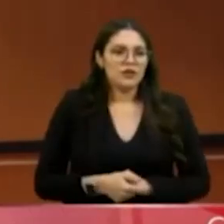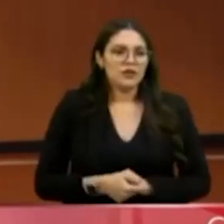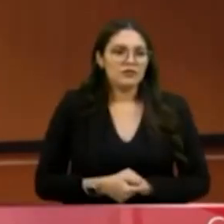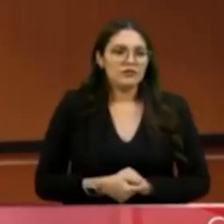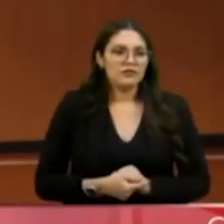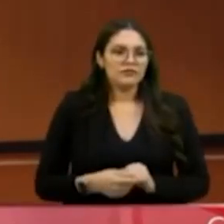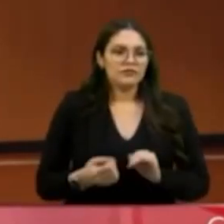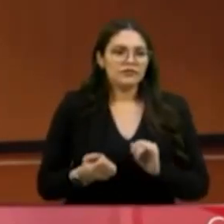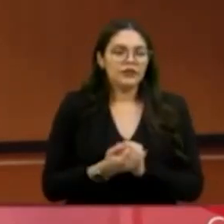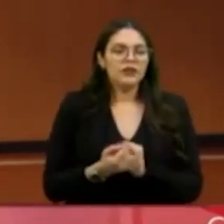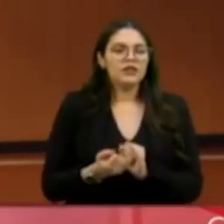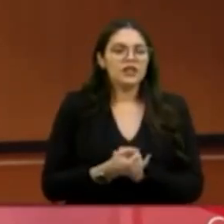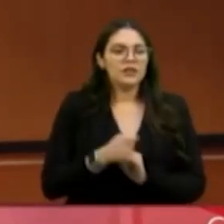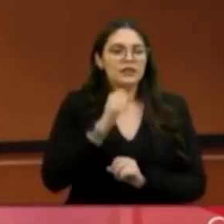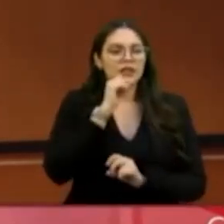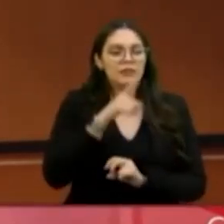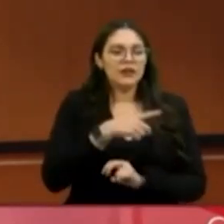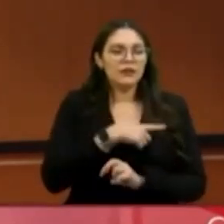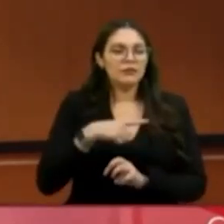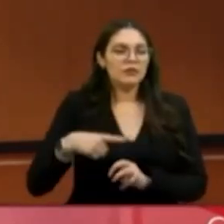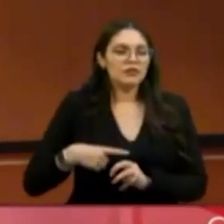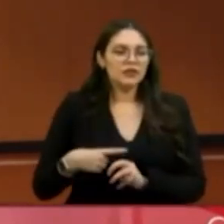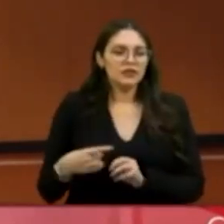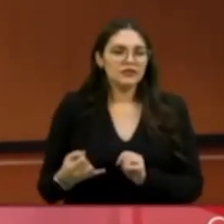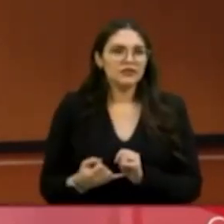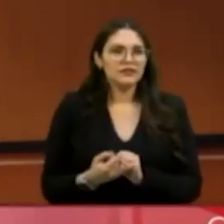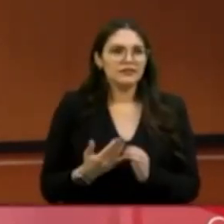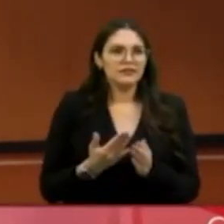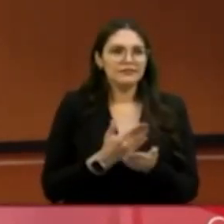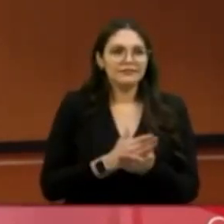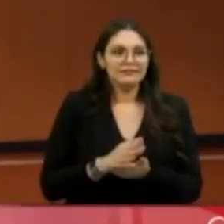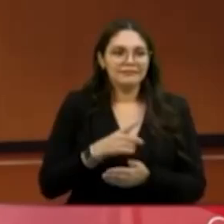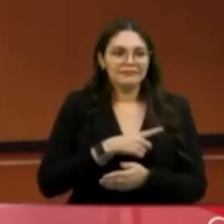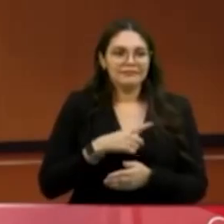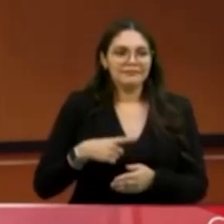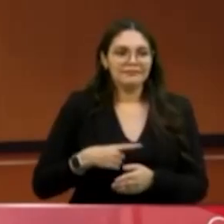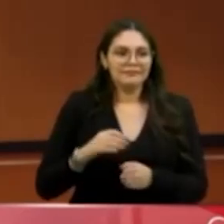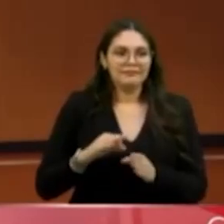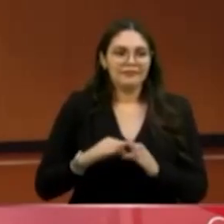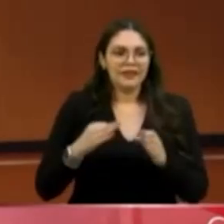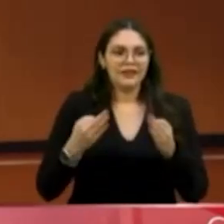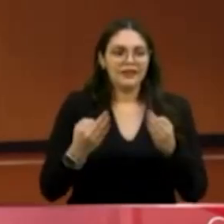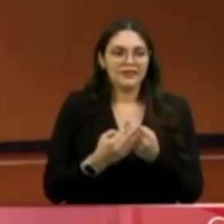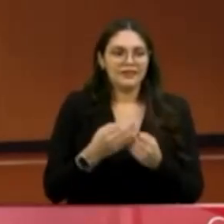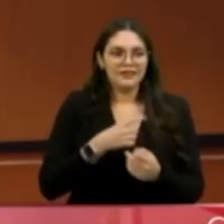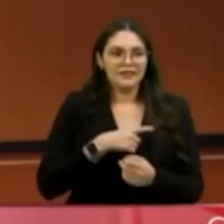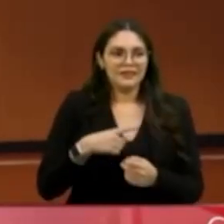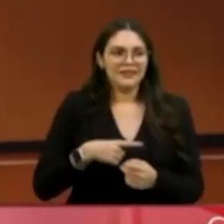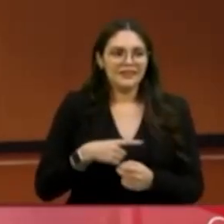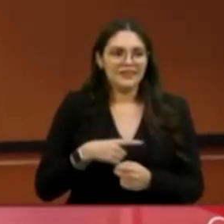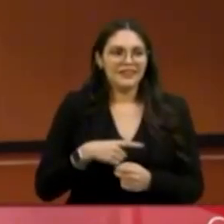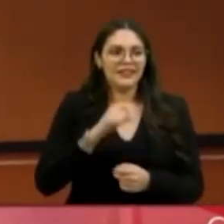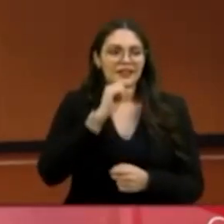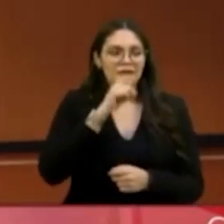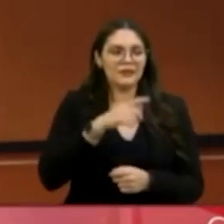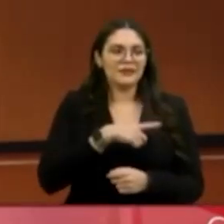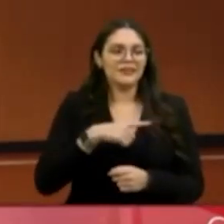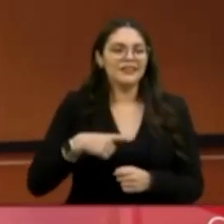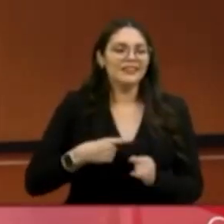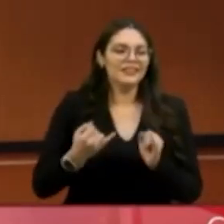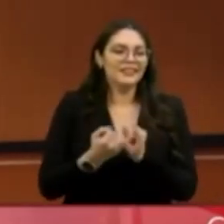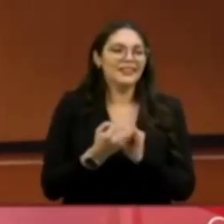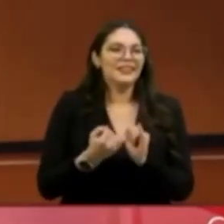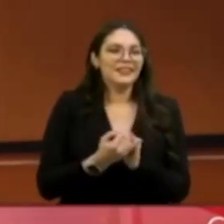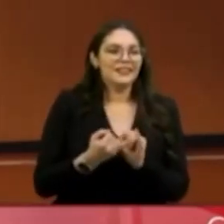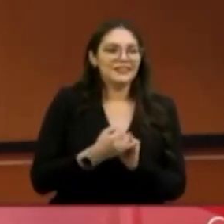Hablar del Día Internacional del Turismo también es hablar de cómo este modelo transformador ha generado excelentes resultados,